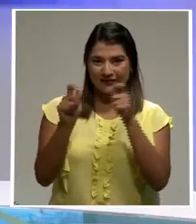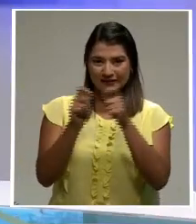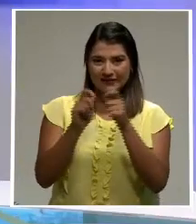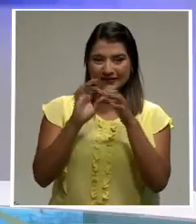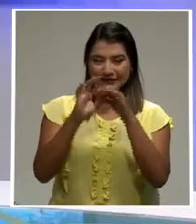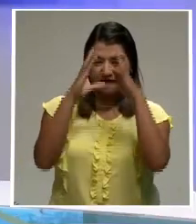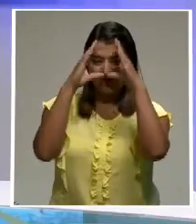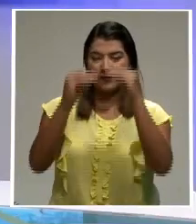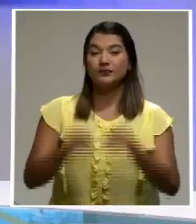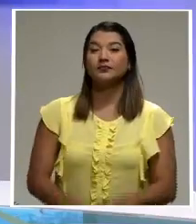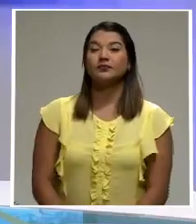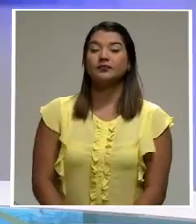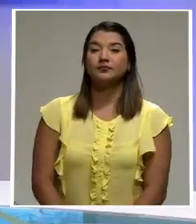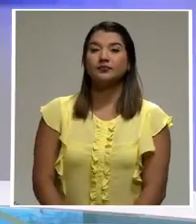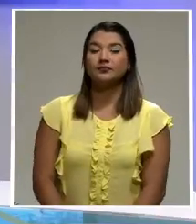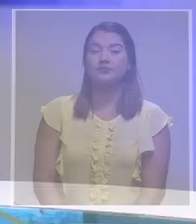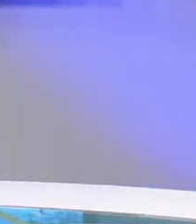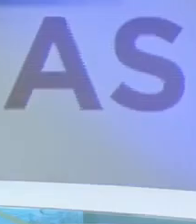encuesta.